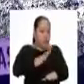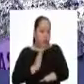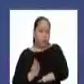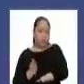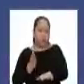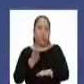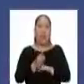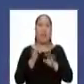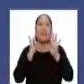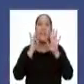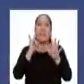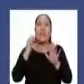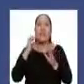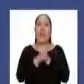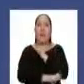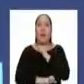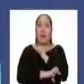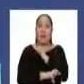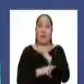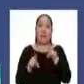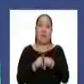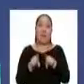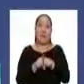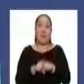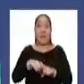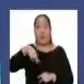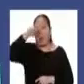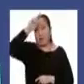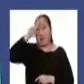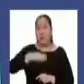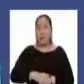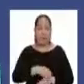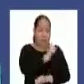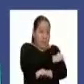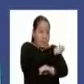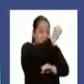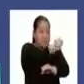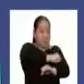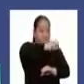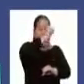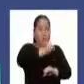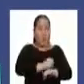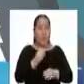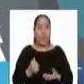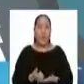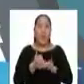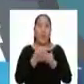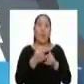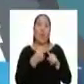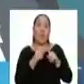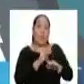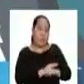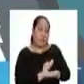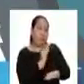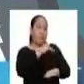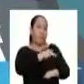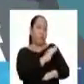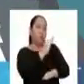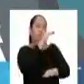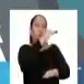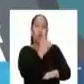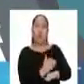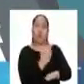atraviesa 7 países, incluido el Perú. Esta cadena de montañas permite diferentes altitudes, generando áreas